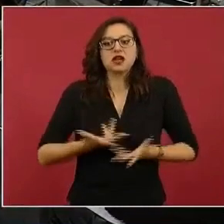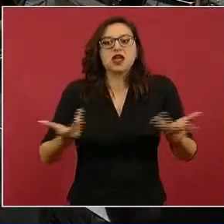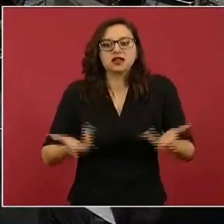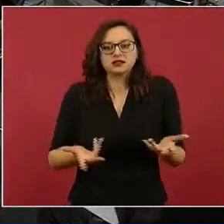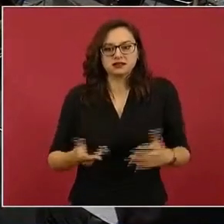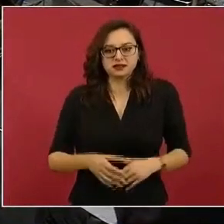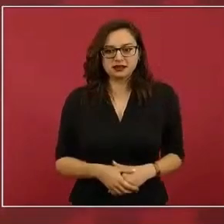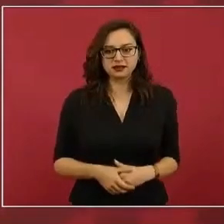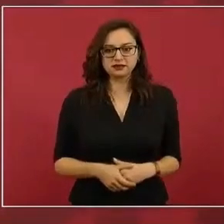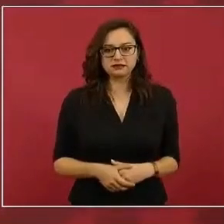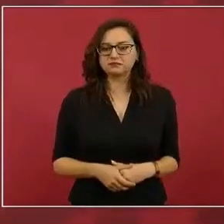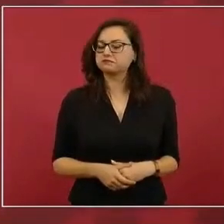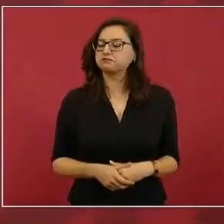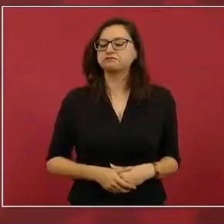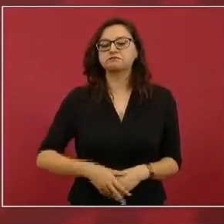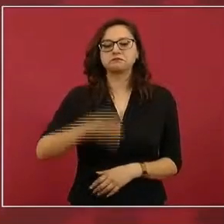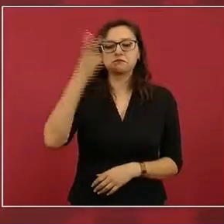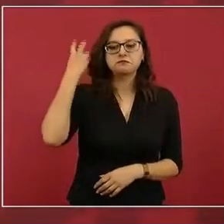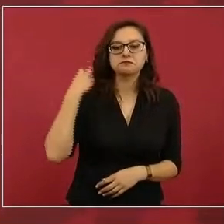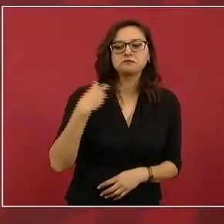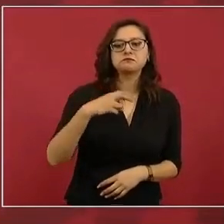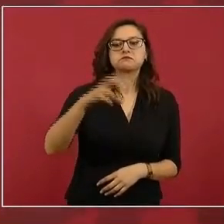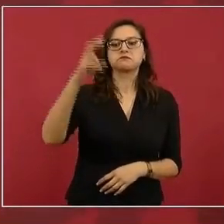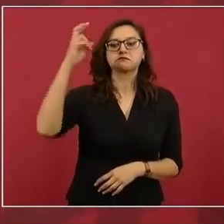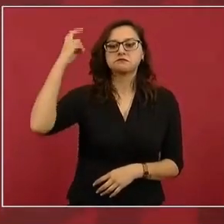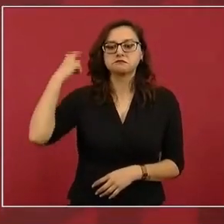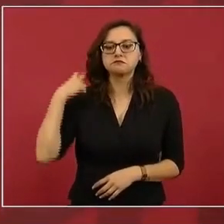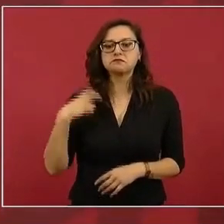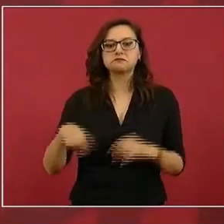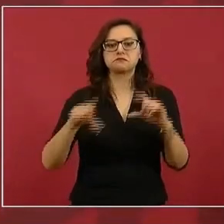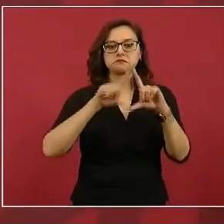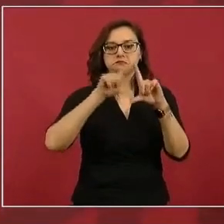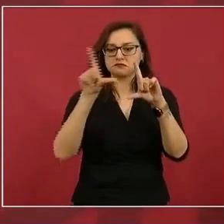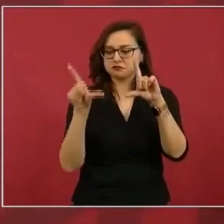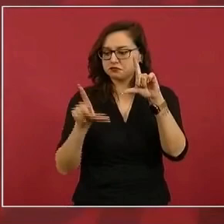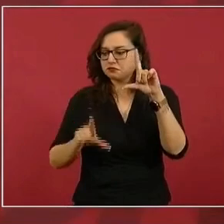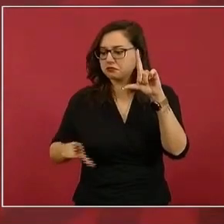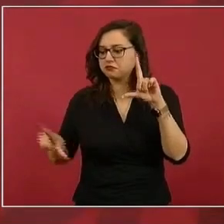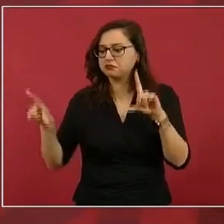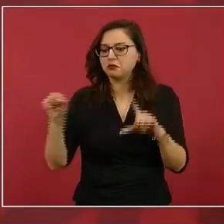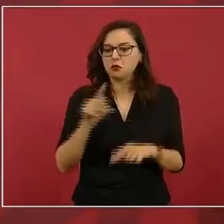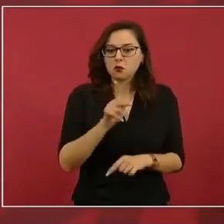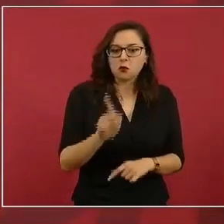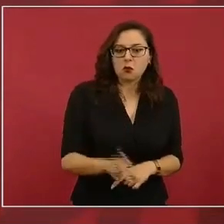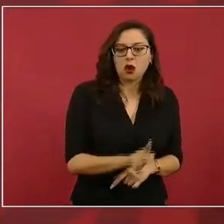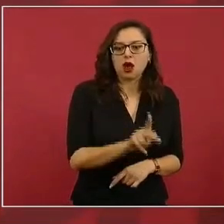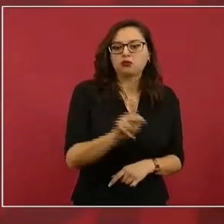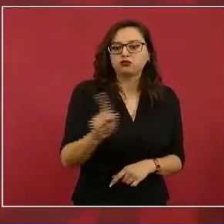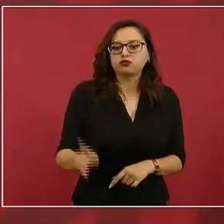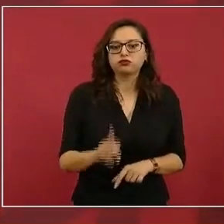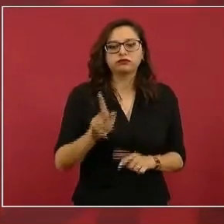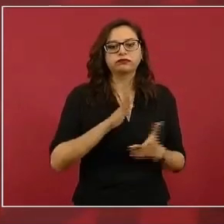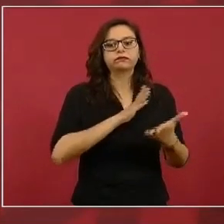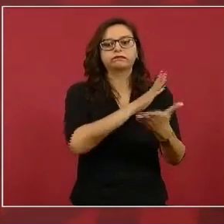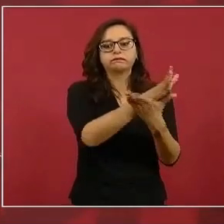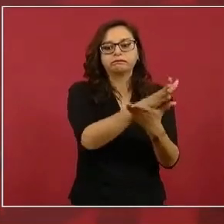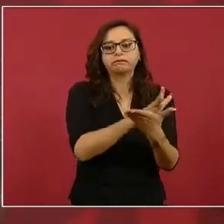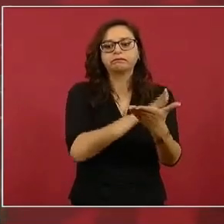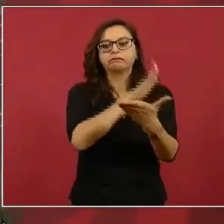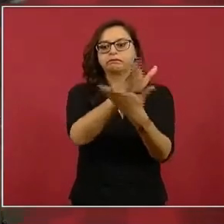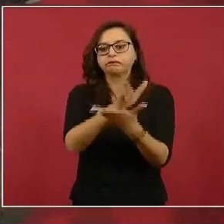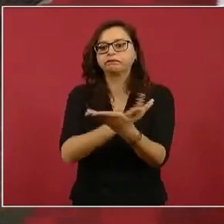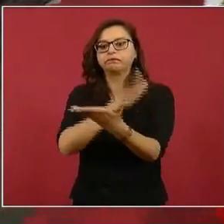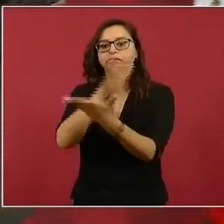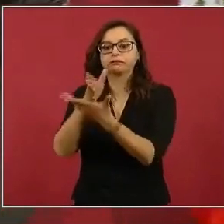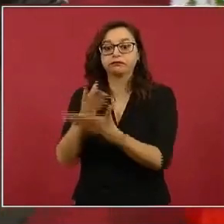México. Y eso nos ayudó mucho, porque el mismo Calderón,